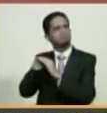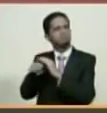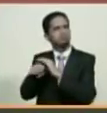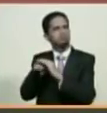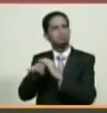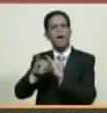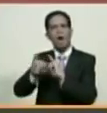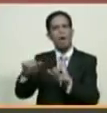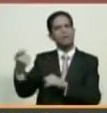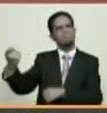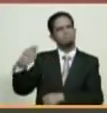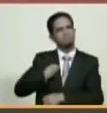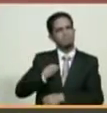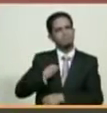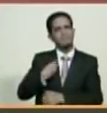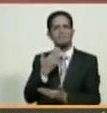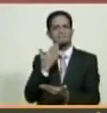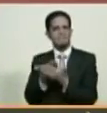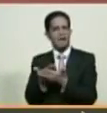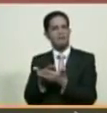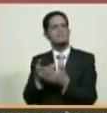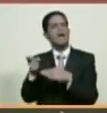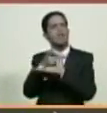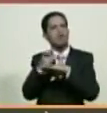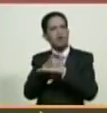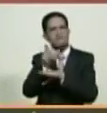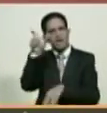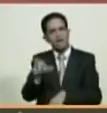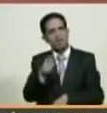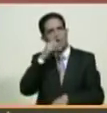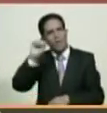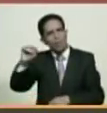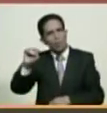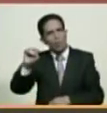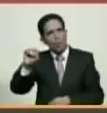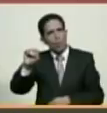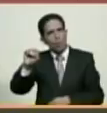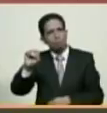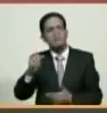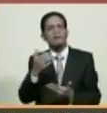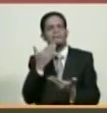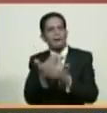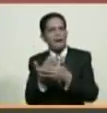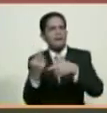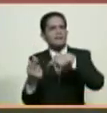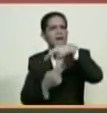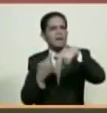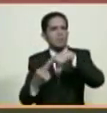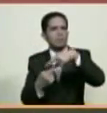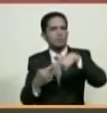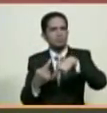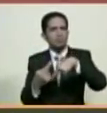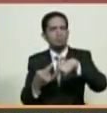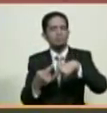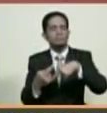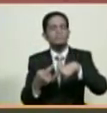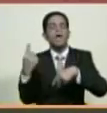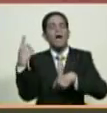pensión, gracias al gobierno del presidente Nicolás Maduro. Gracias a la revolución bolivariana tenemos